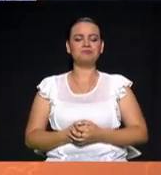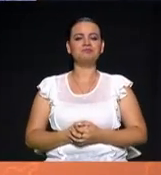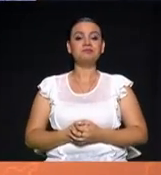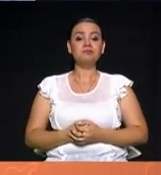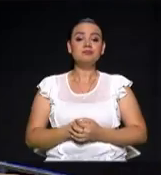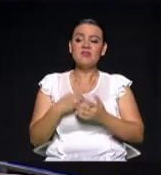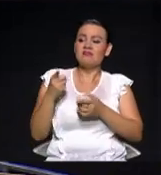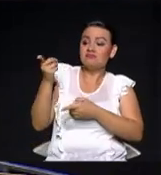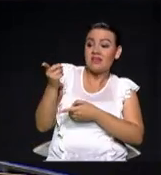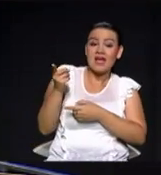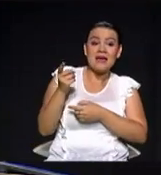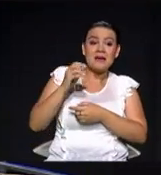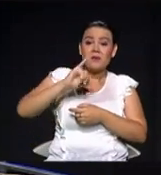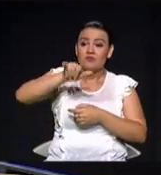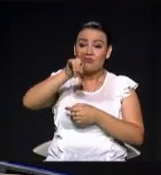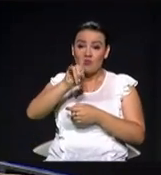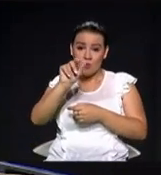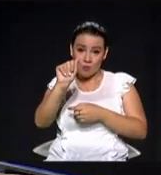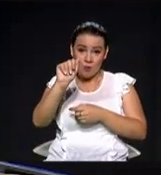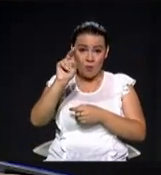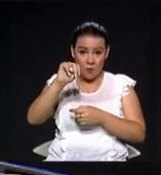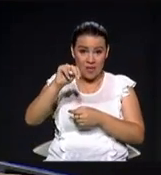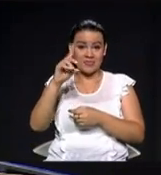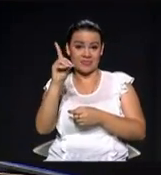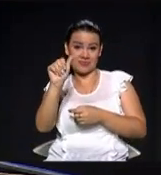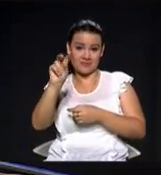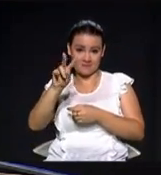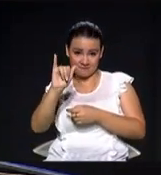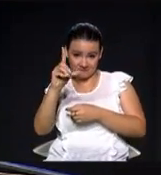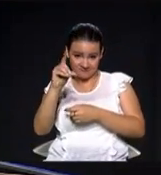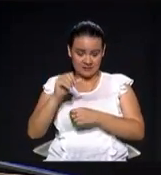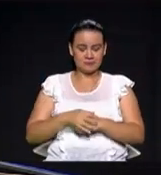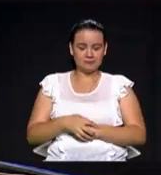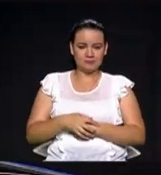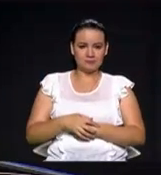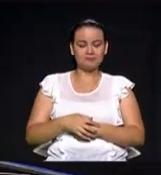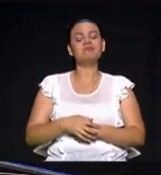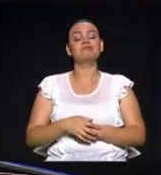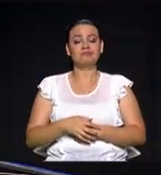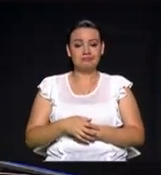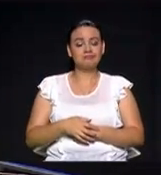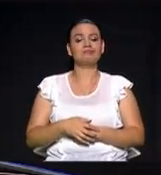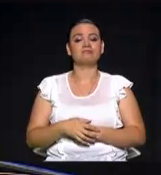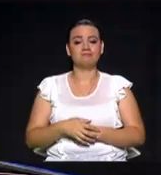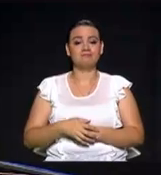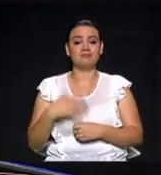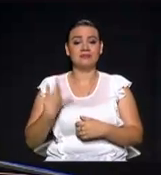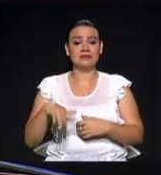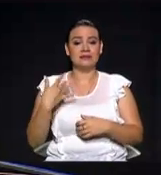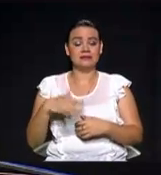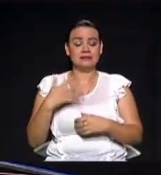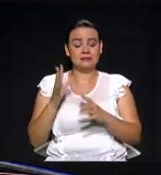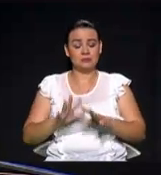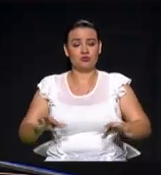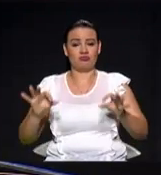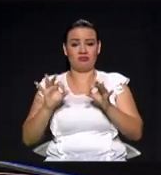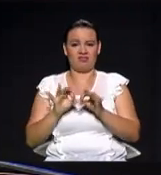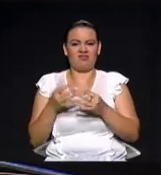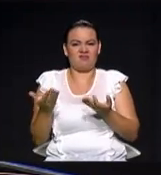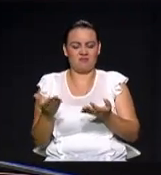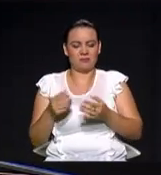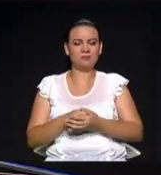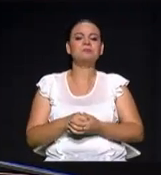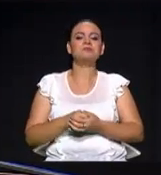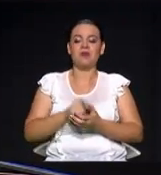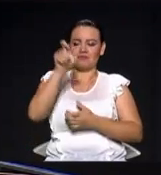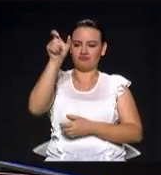valderrama nuestra apuesta de movilidad integral arrancamos con más importante que es el caminante el 27 por ciento